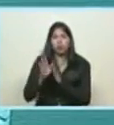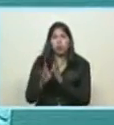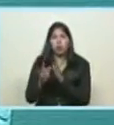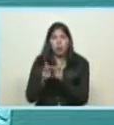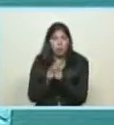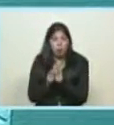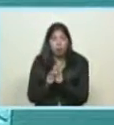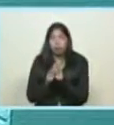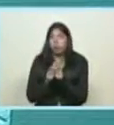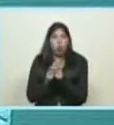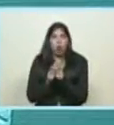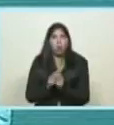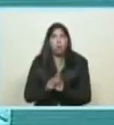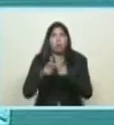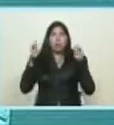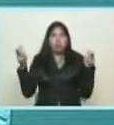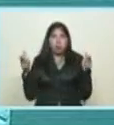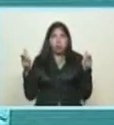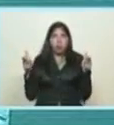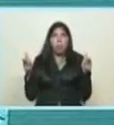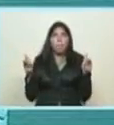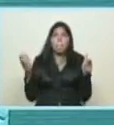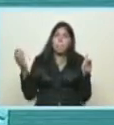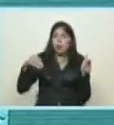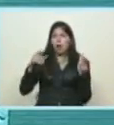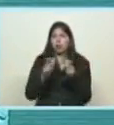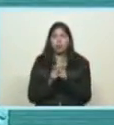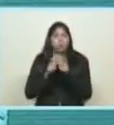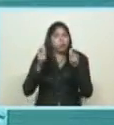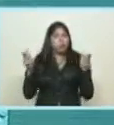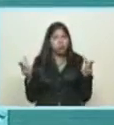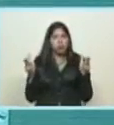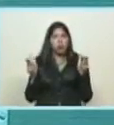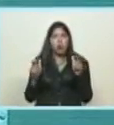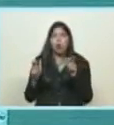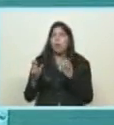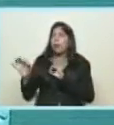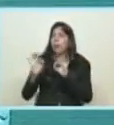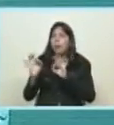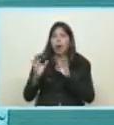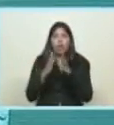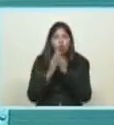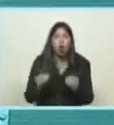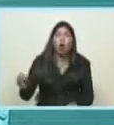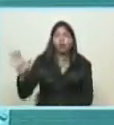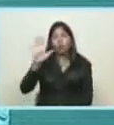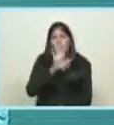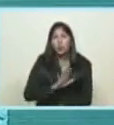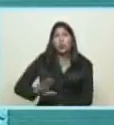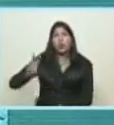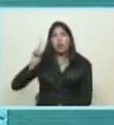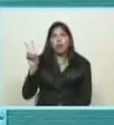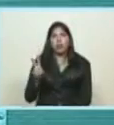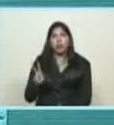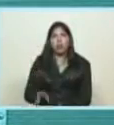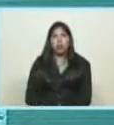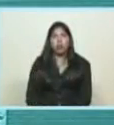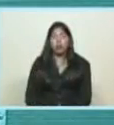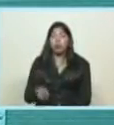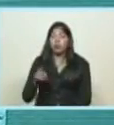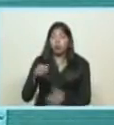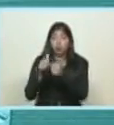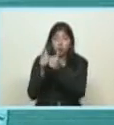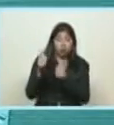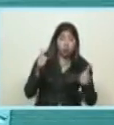de preparación del parto humanizado a lo largo y ancho del país. El plan Chamba